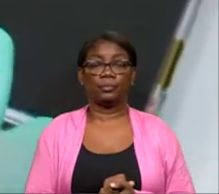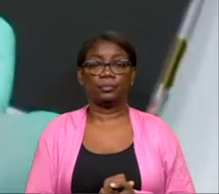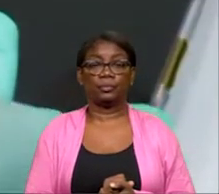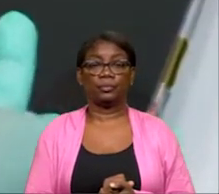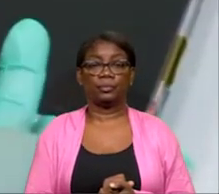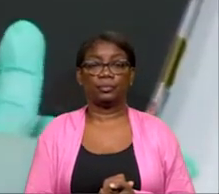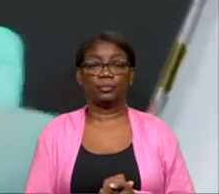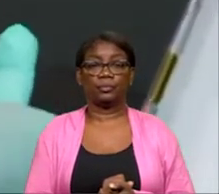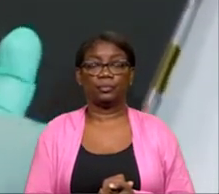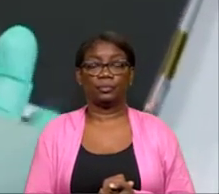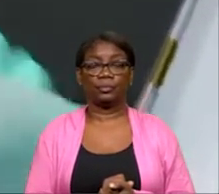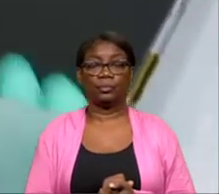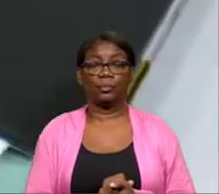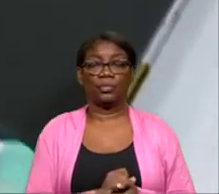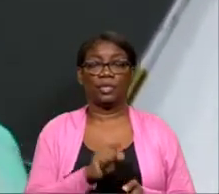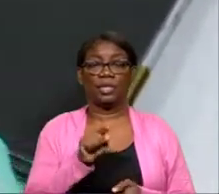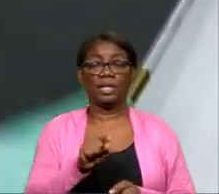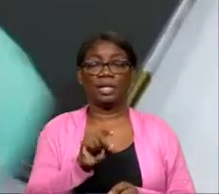la pantalla del equipo.